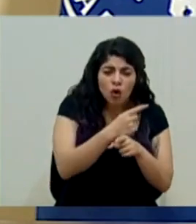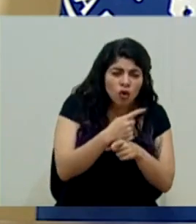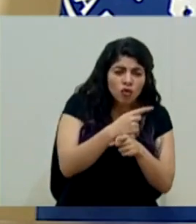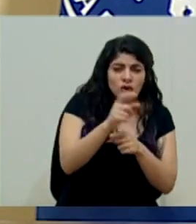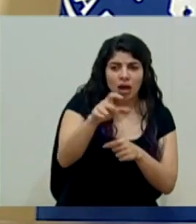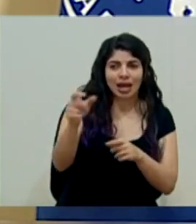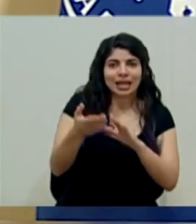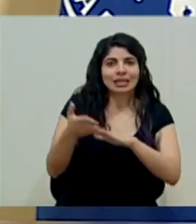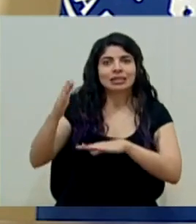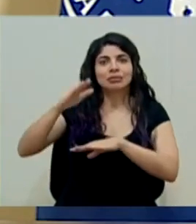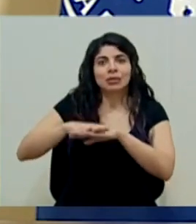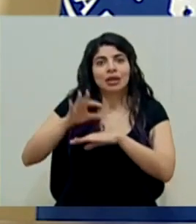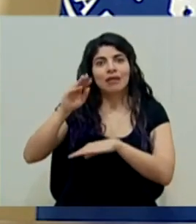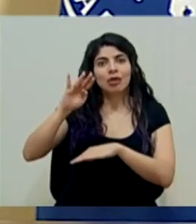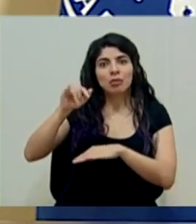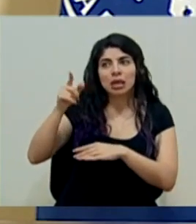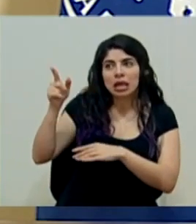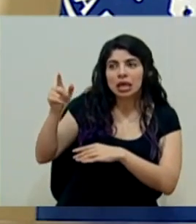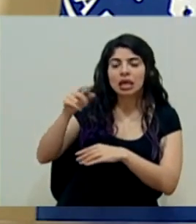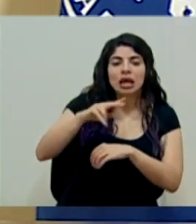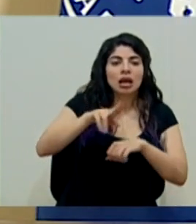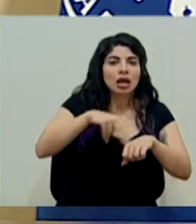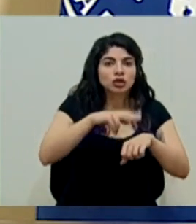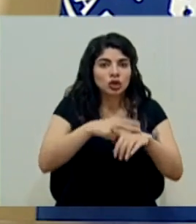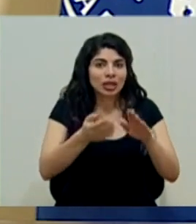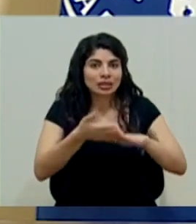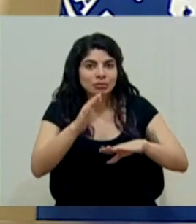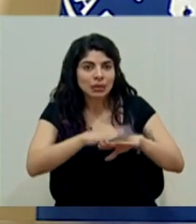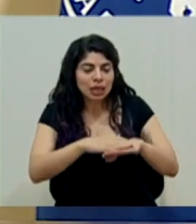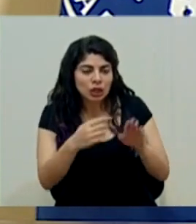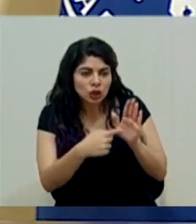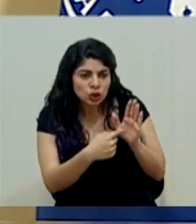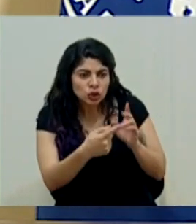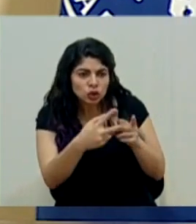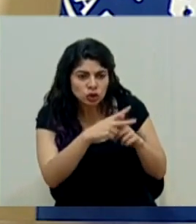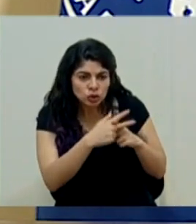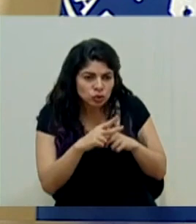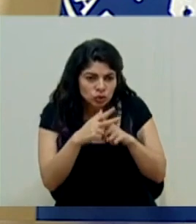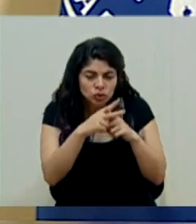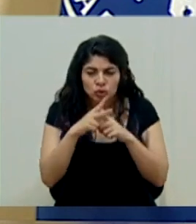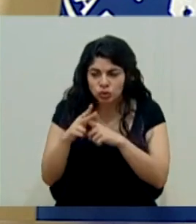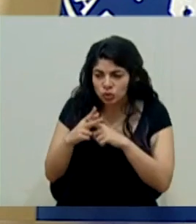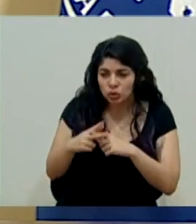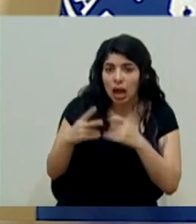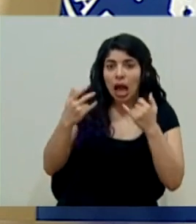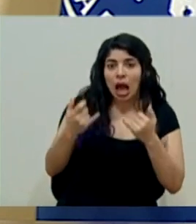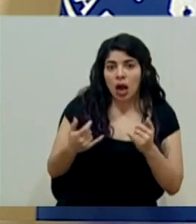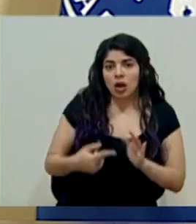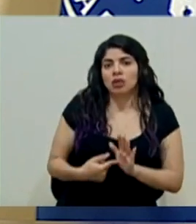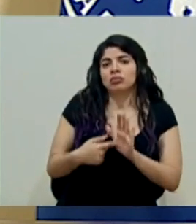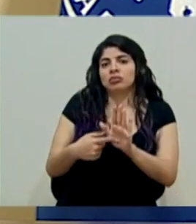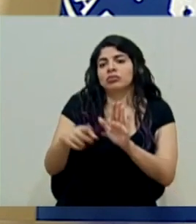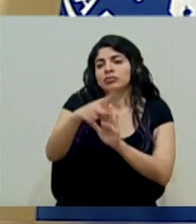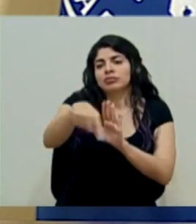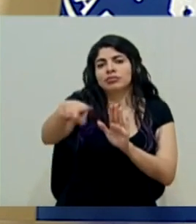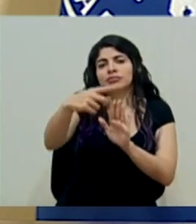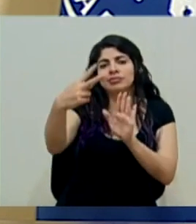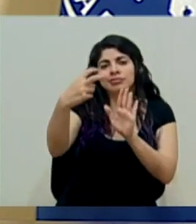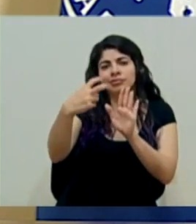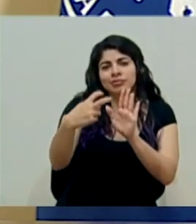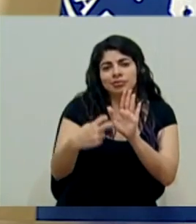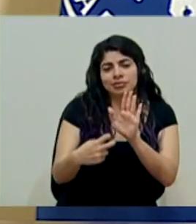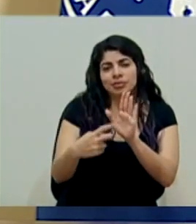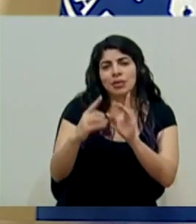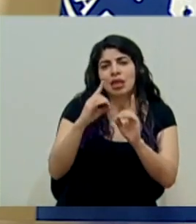con expertos del fondo, con otros expertos nacionales, y ahora está bajo un proceso de escrutinio y de diálogo con